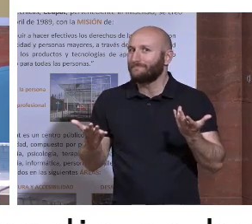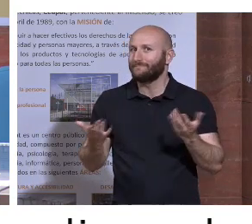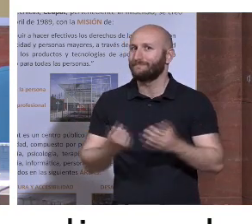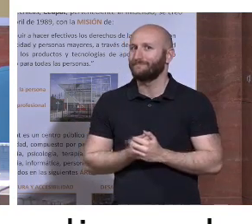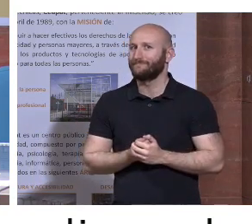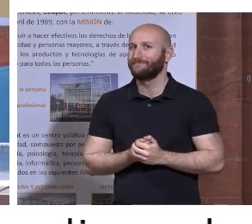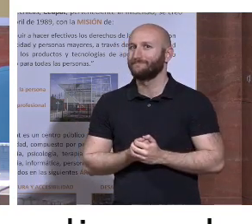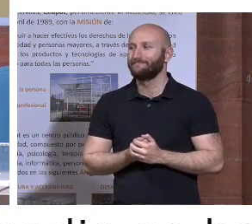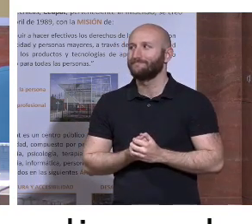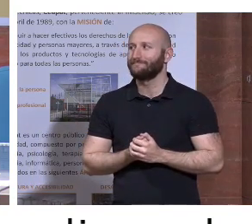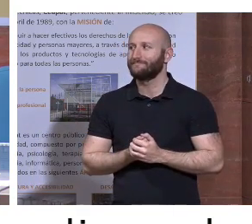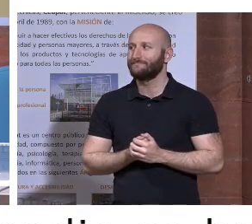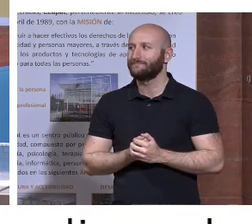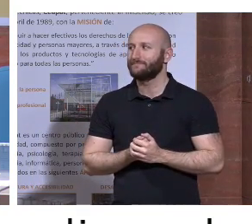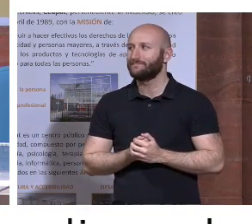A